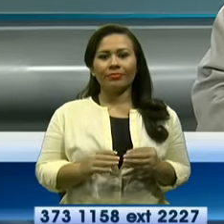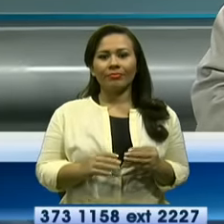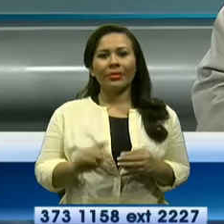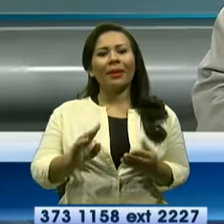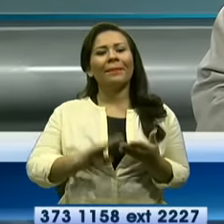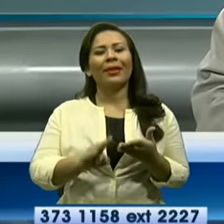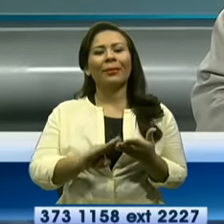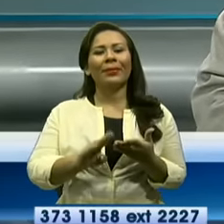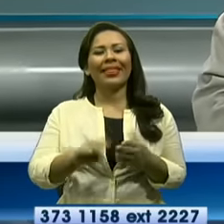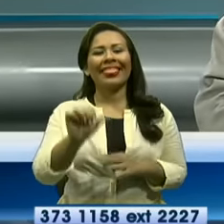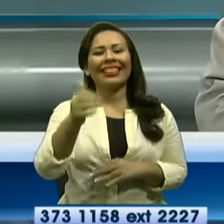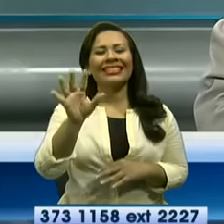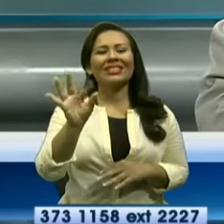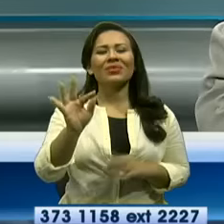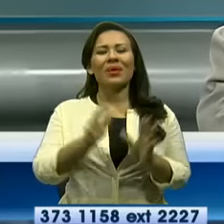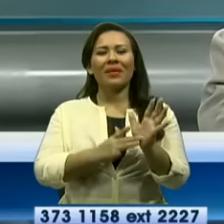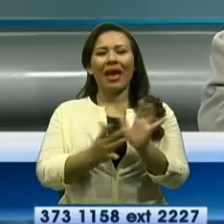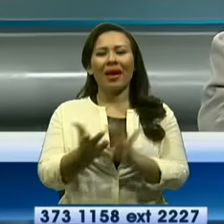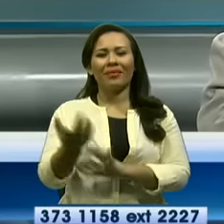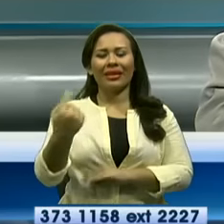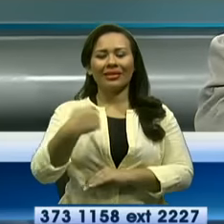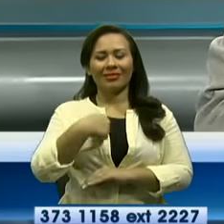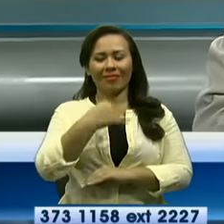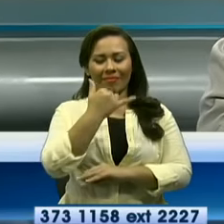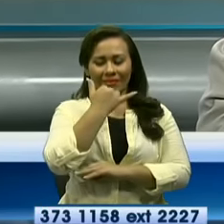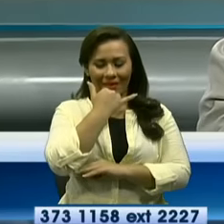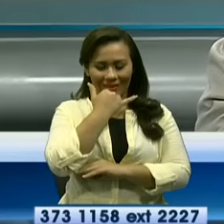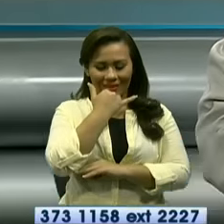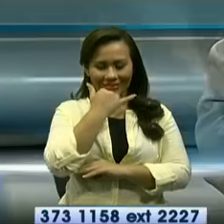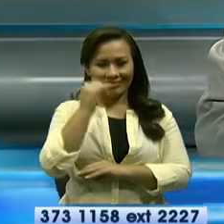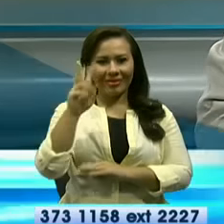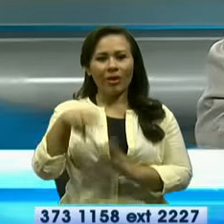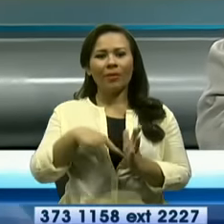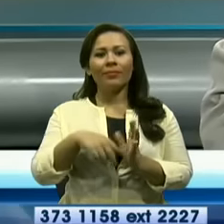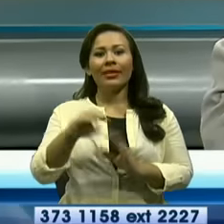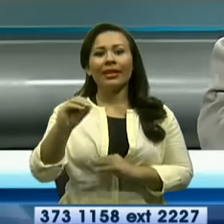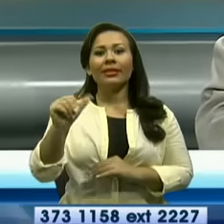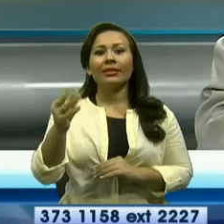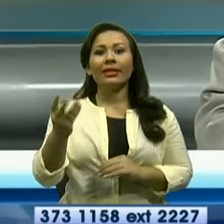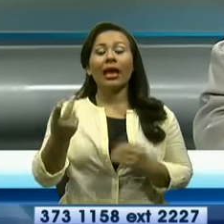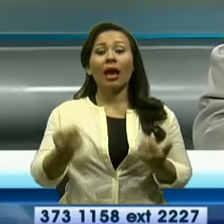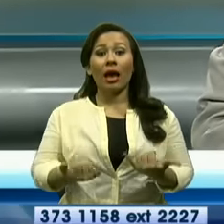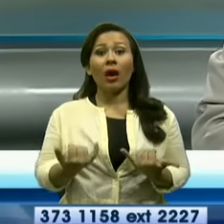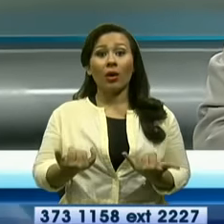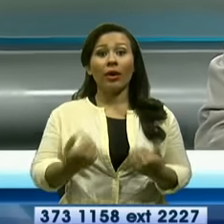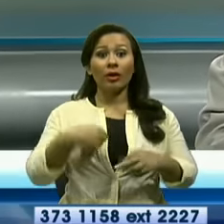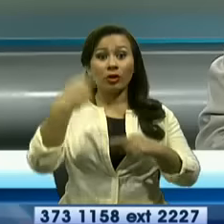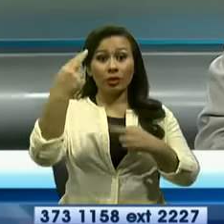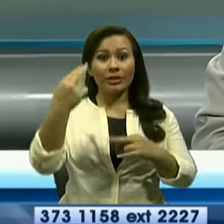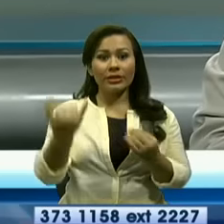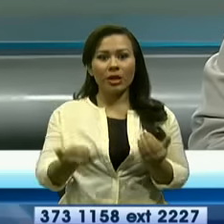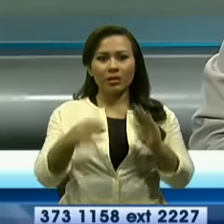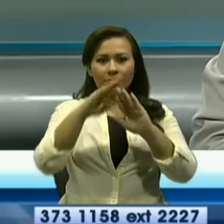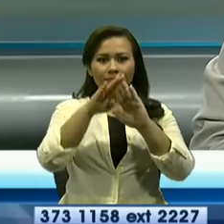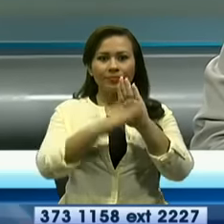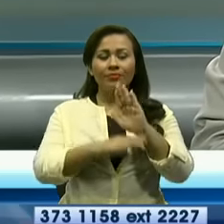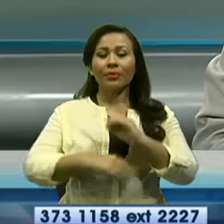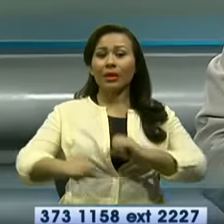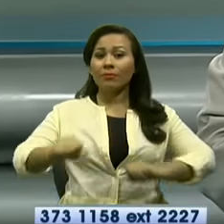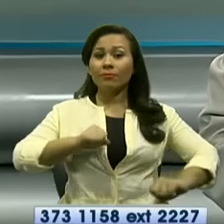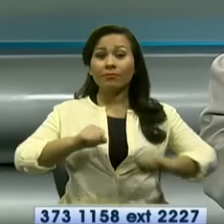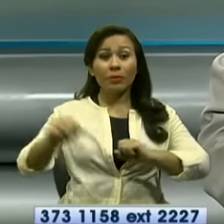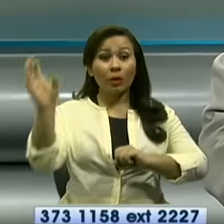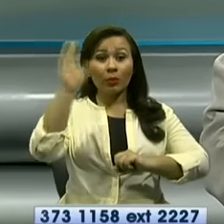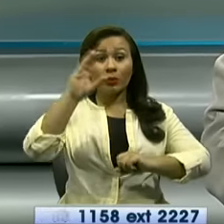a ver, 19, me disculpo, 19 de abril del 2016. Estamos con las informaciones a partir de este momento. Las tareas de búsqueda